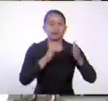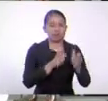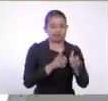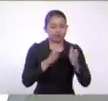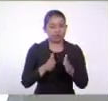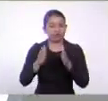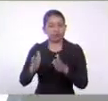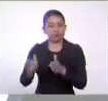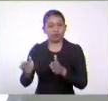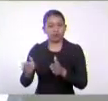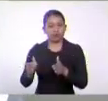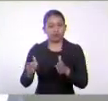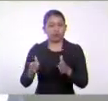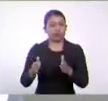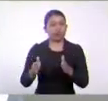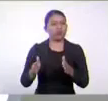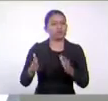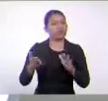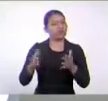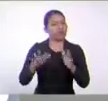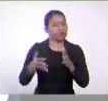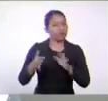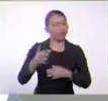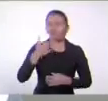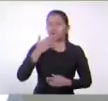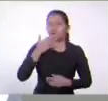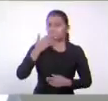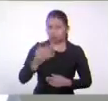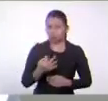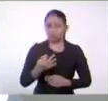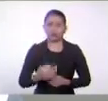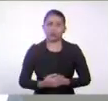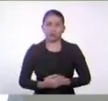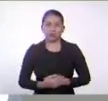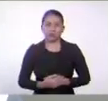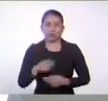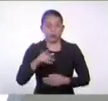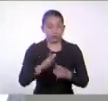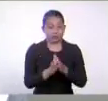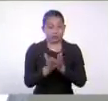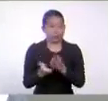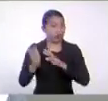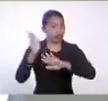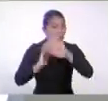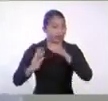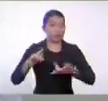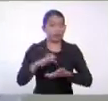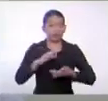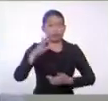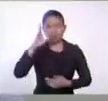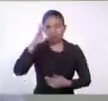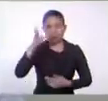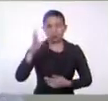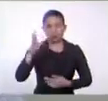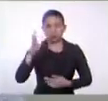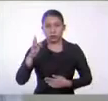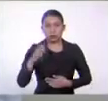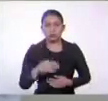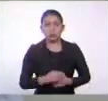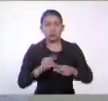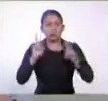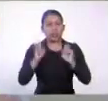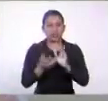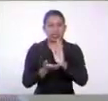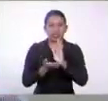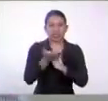verosimilitud. Esto significa que en una obra o un cuento de ciencia ficción, los espacios en los que se